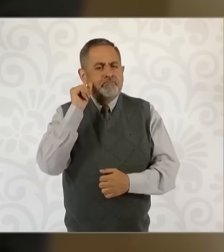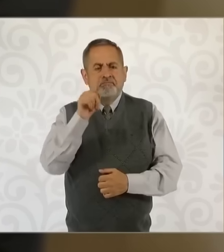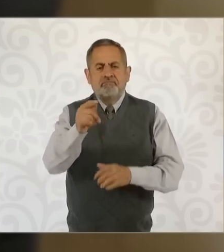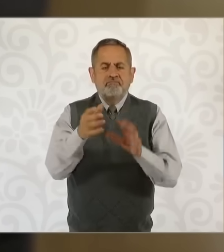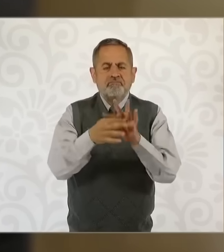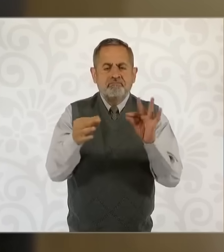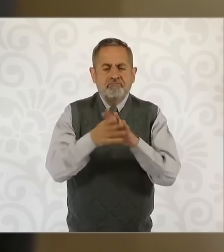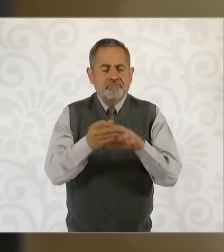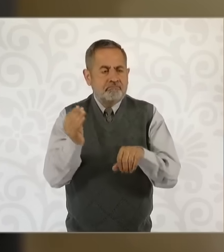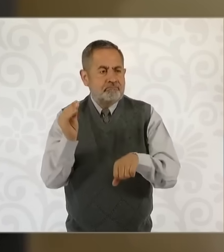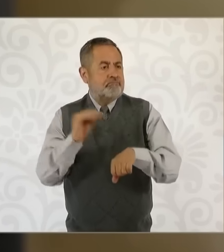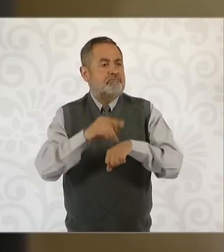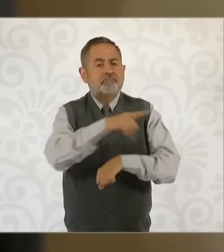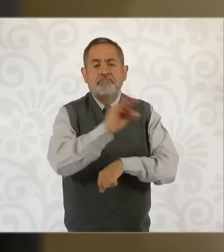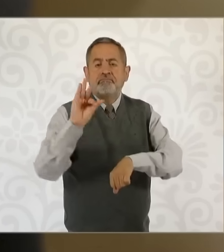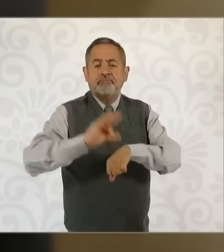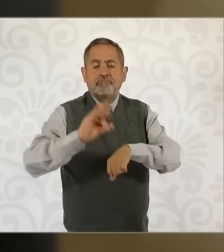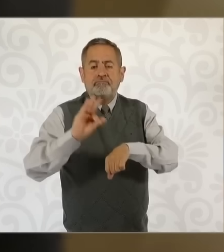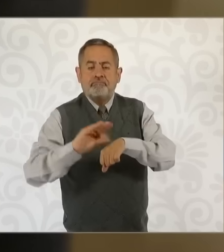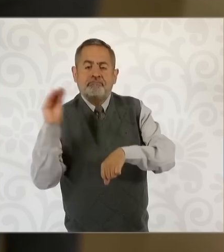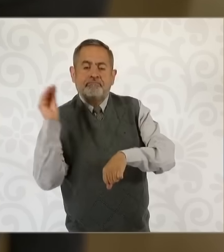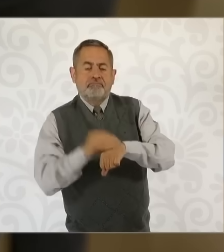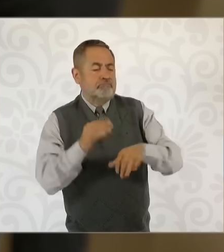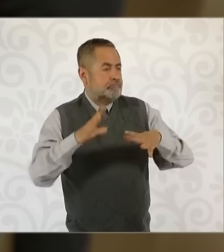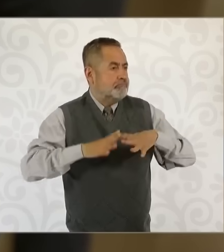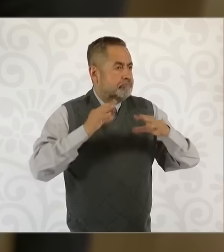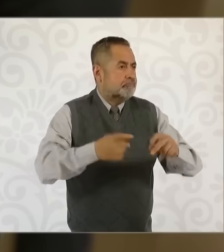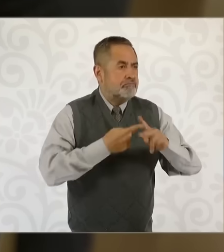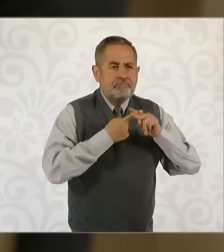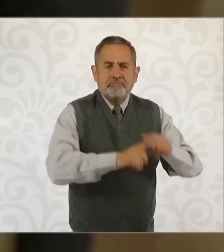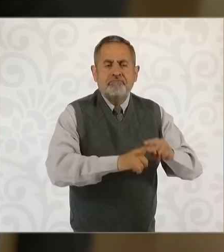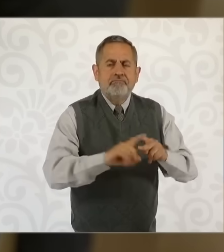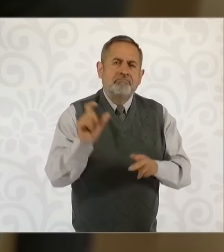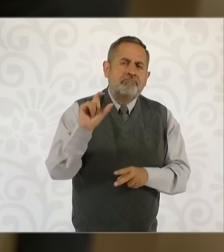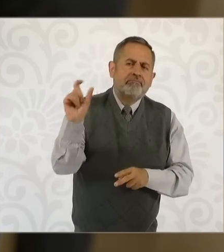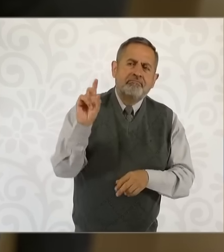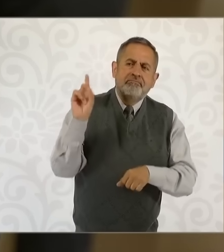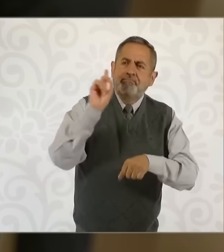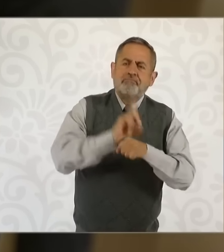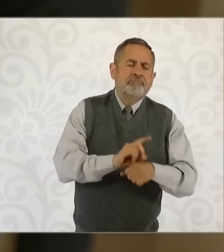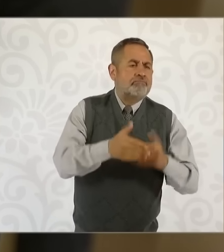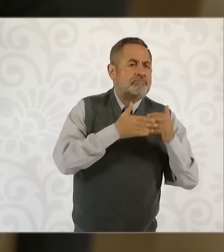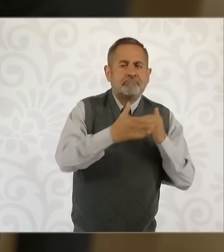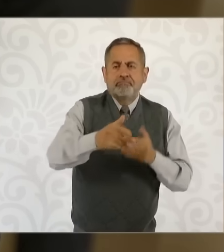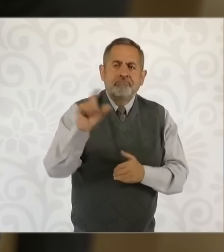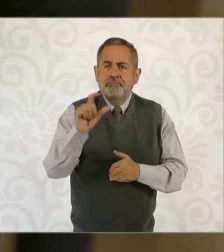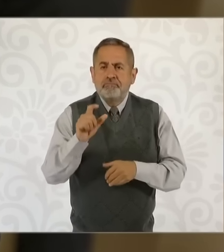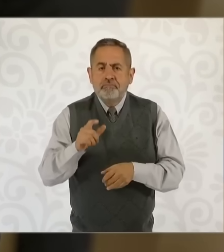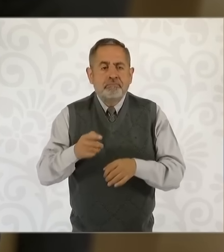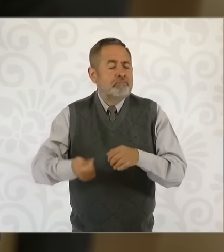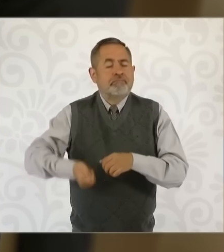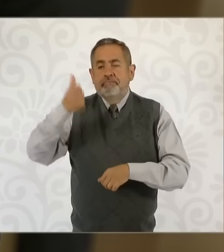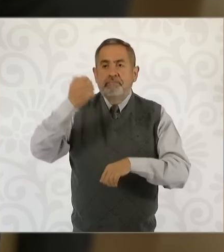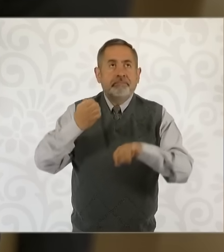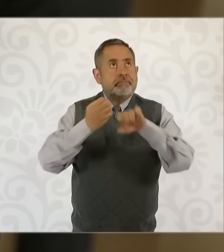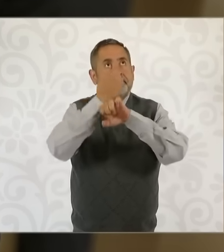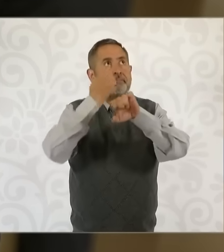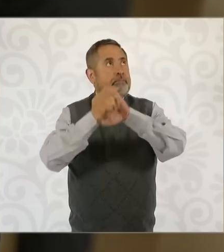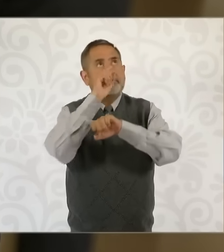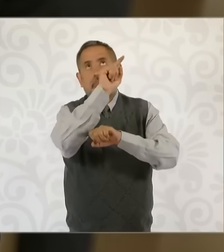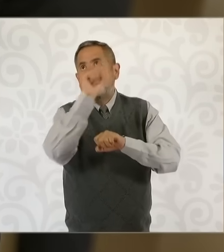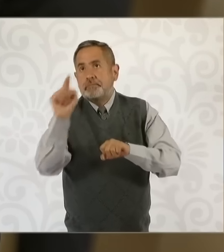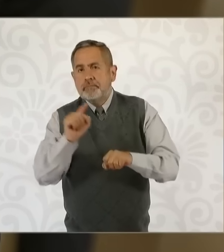instalación de las farmacias del bienestar. Saber si ya tienen una fecha exacta, cuáles estados serán los primeros en donde se instalarán